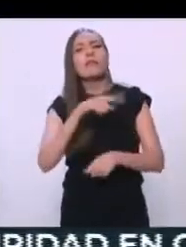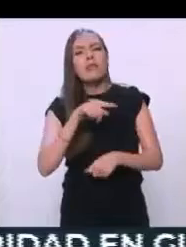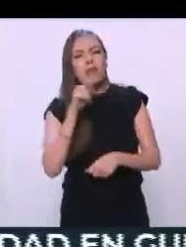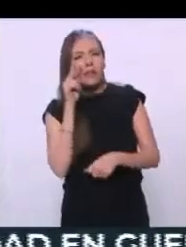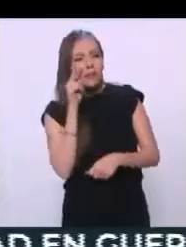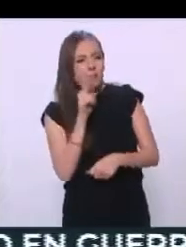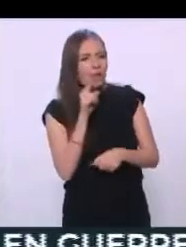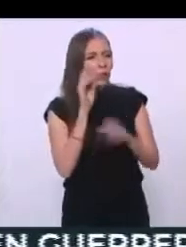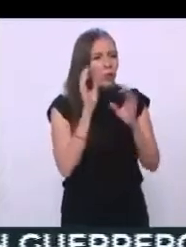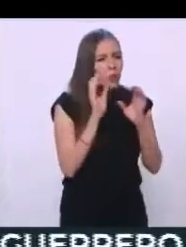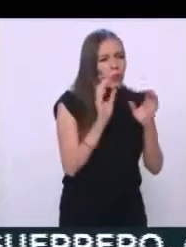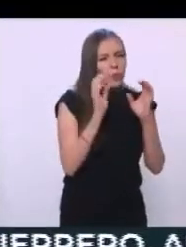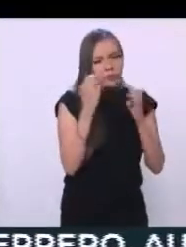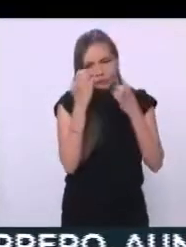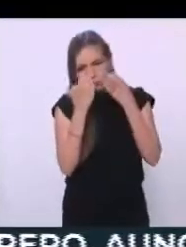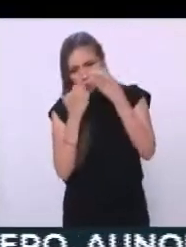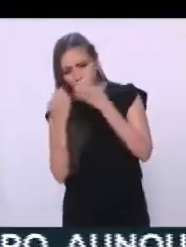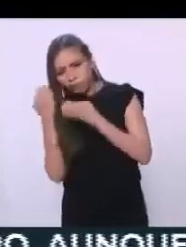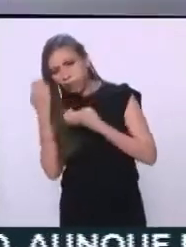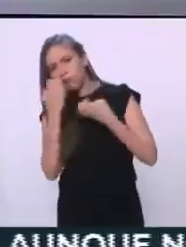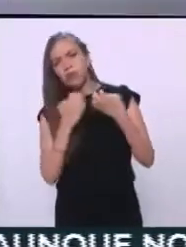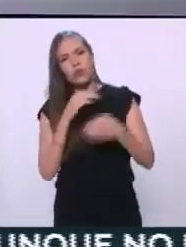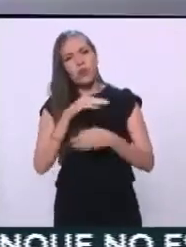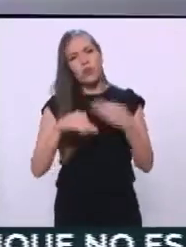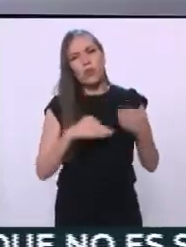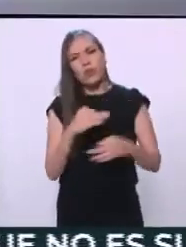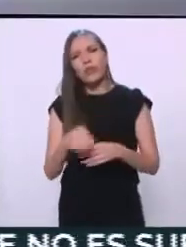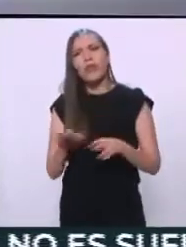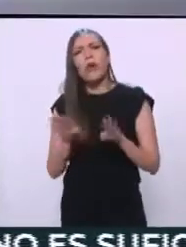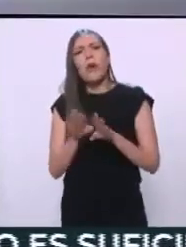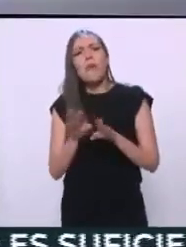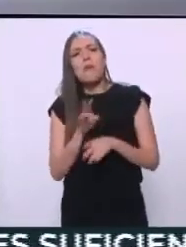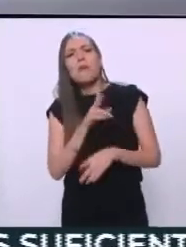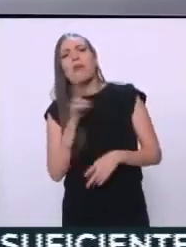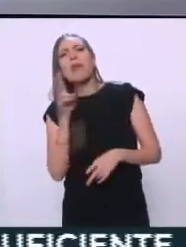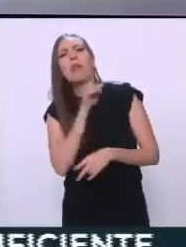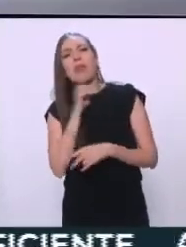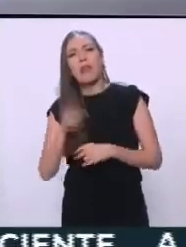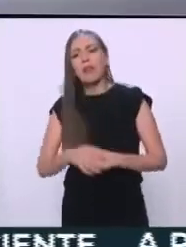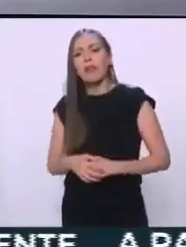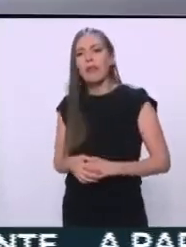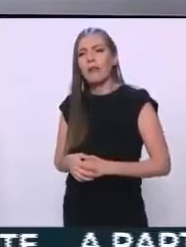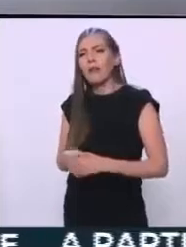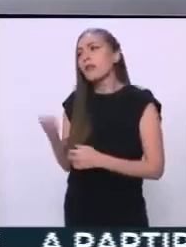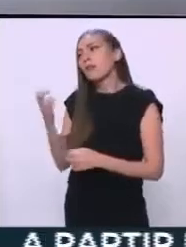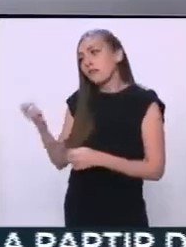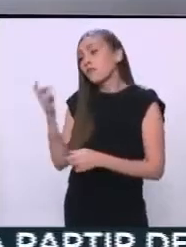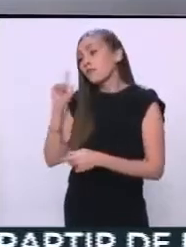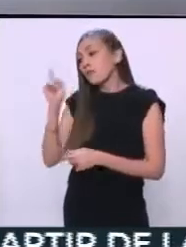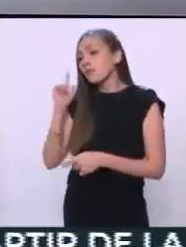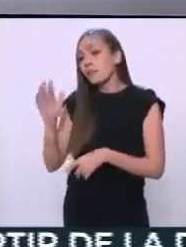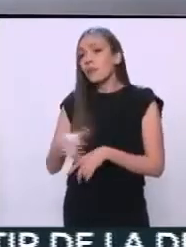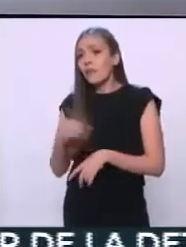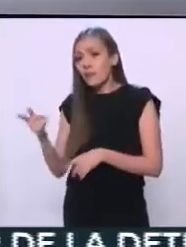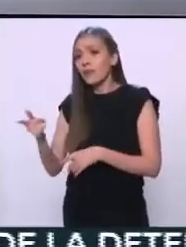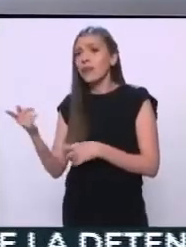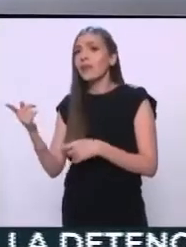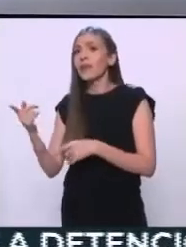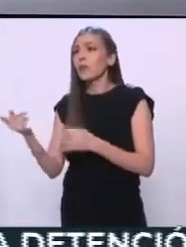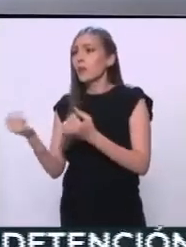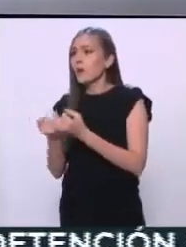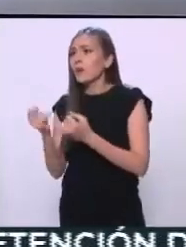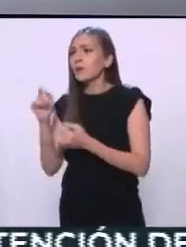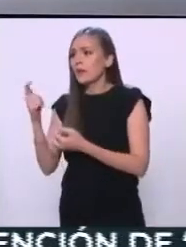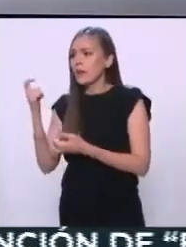lupa en todos estos detalles que quedaron por ahí volando. Pues eso espero, Manuel, que se jalen esos hilos, porque has mencionado algunos, pero está también azul el dinero